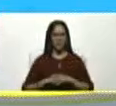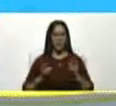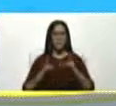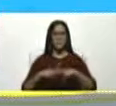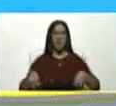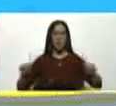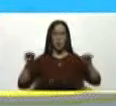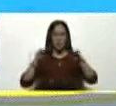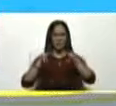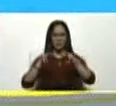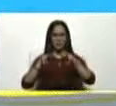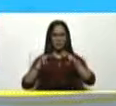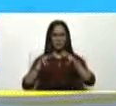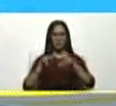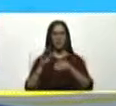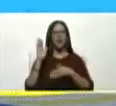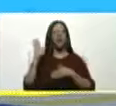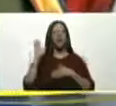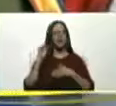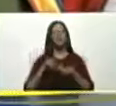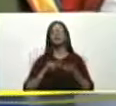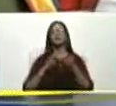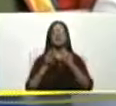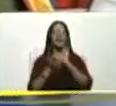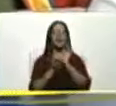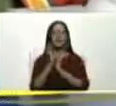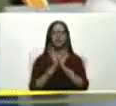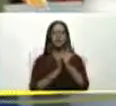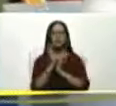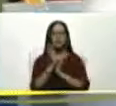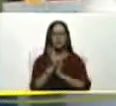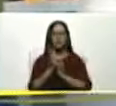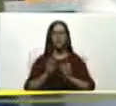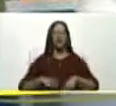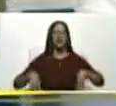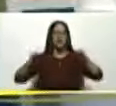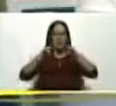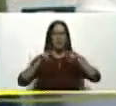Valores. En Cristo, valores y más valores.